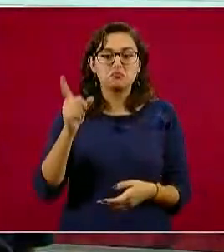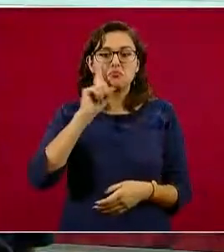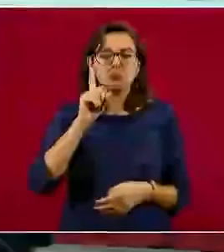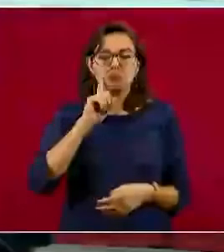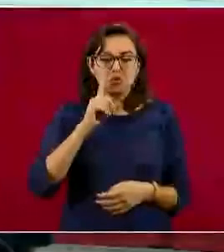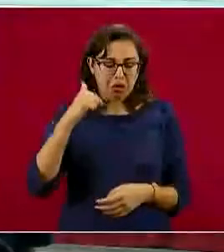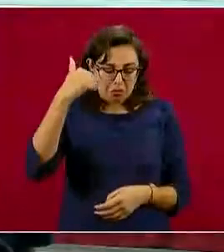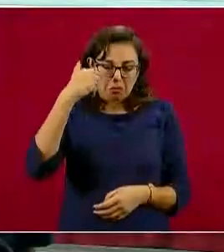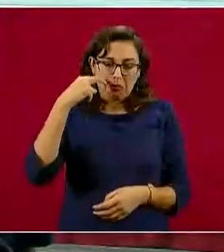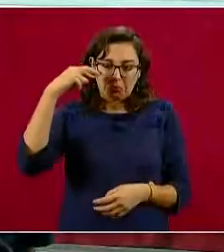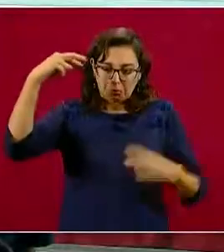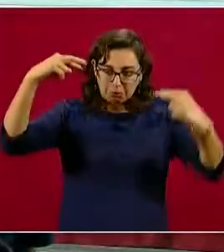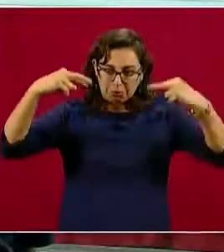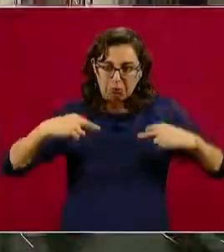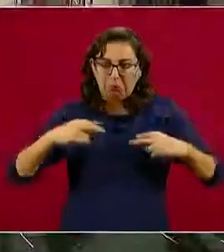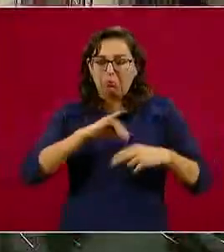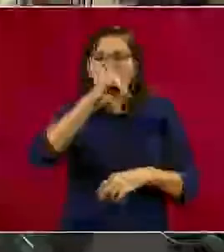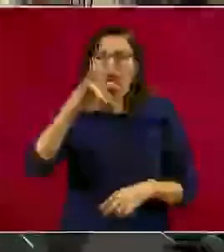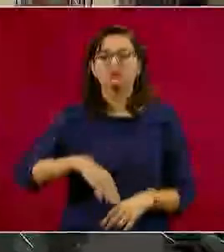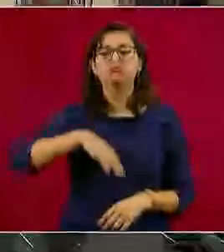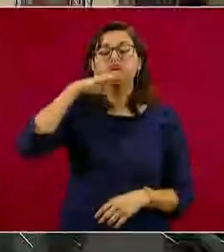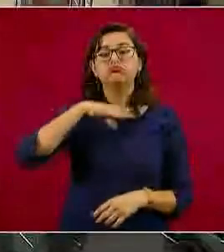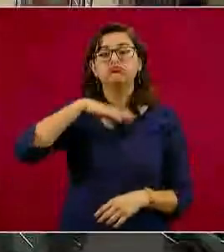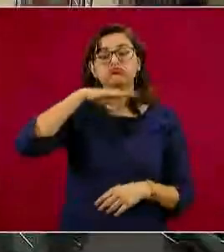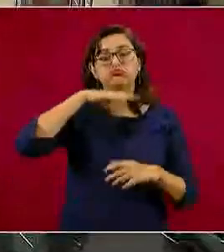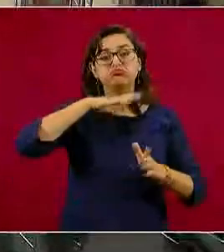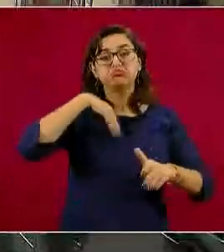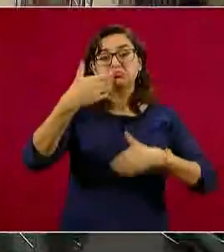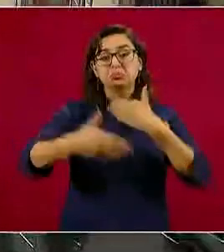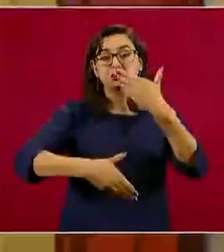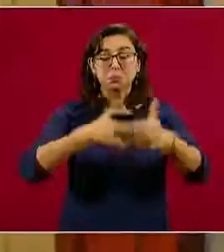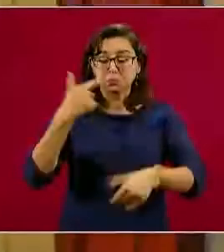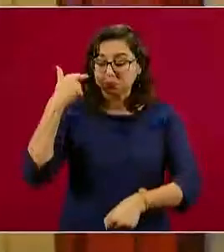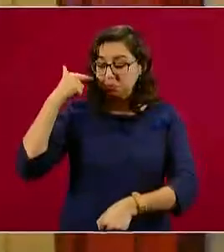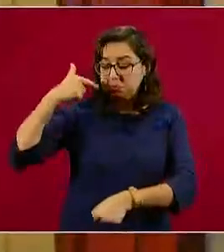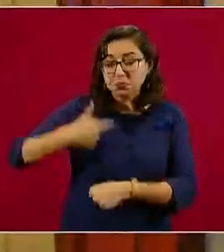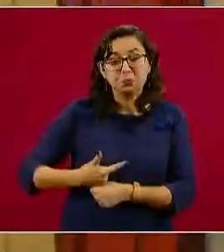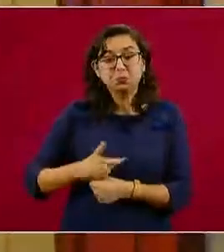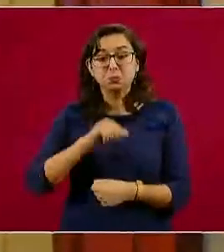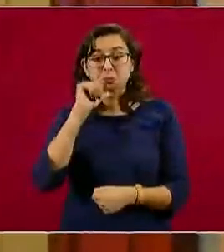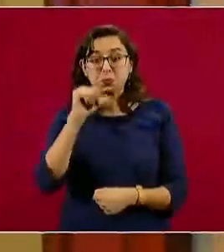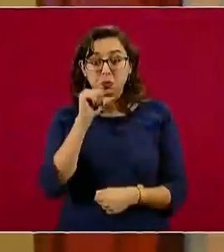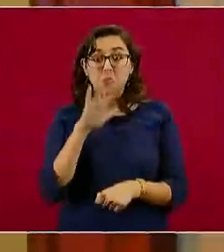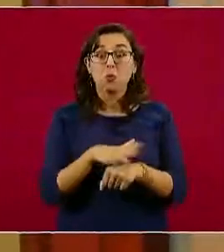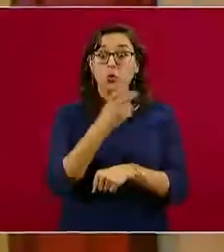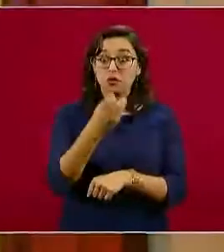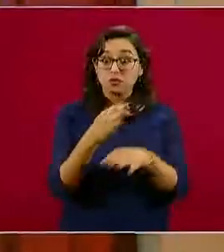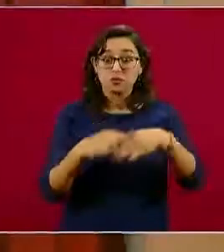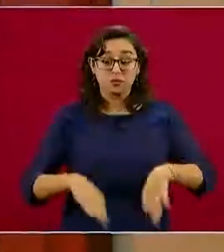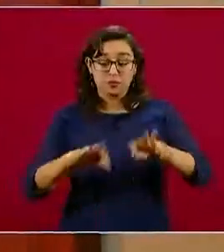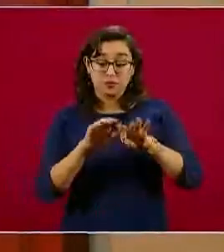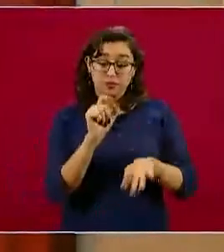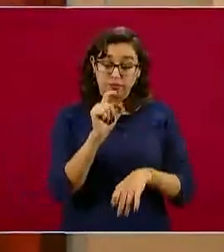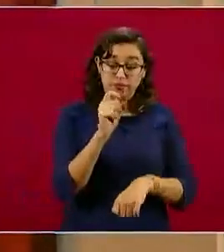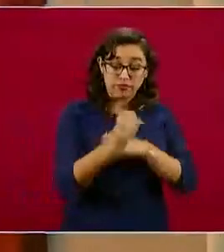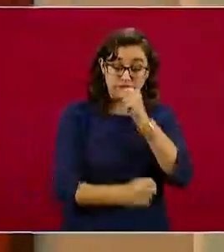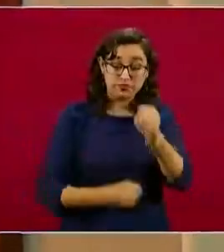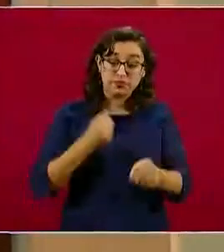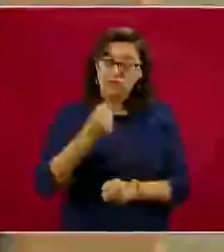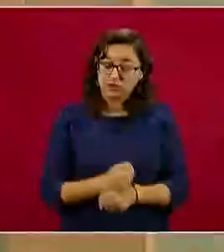senos, difícilmente van a poder detectar eso. Por eso el llamado de que desde los 20 años de edad, al menos todos